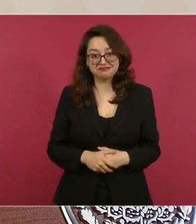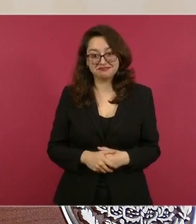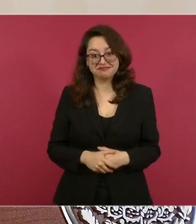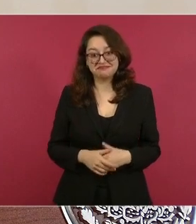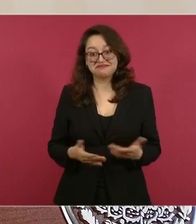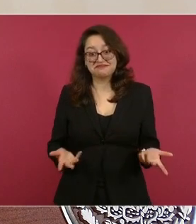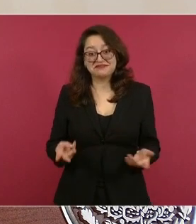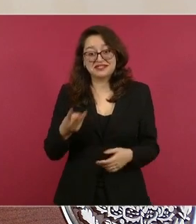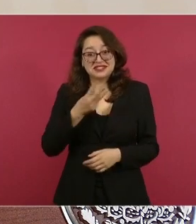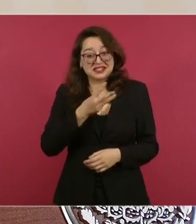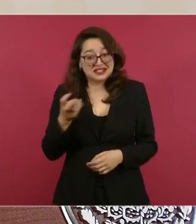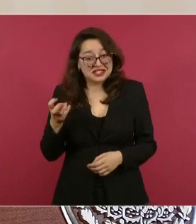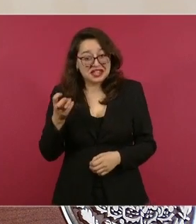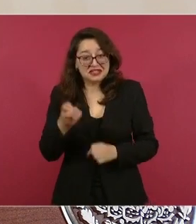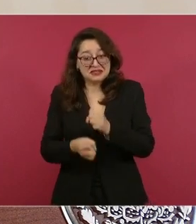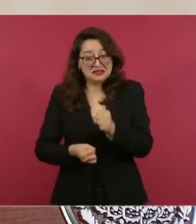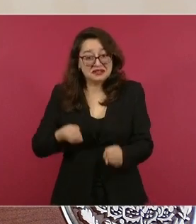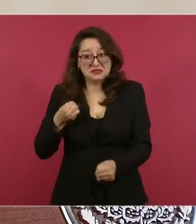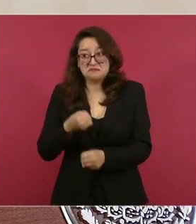En 3 siglos.